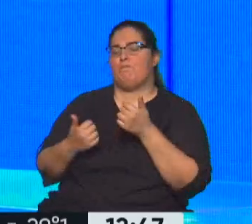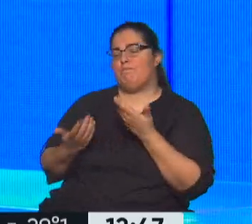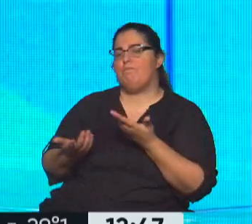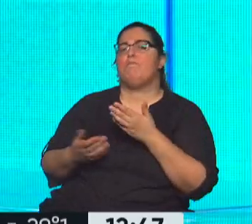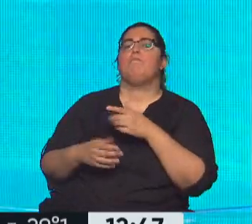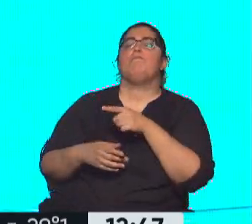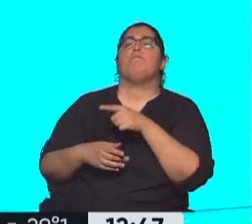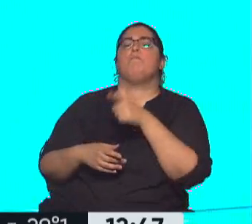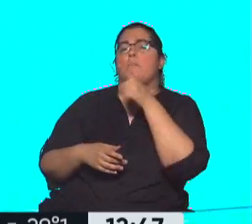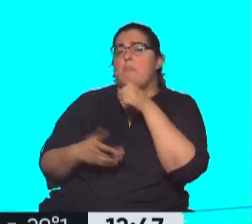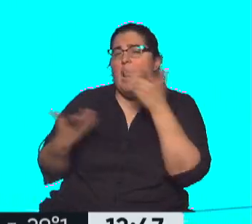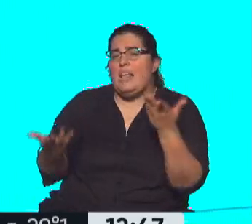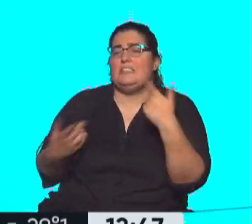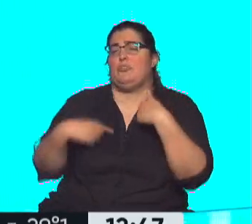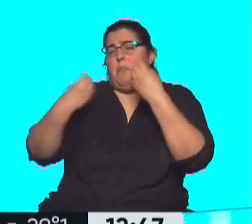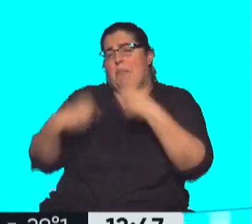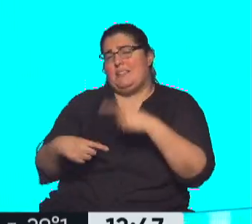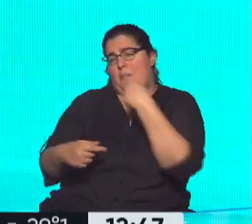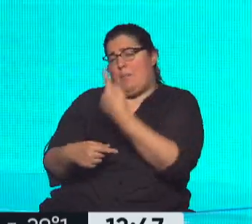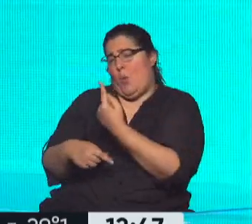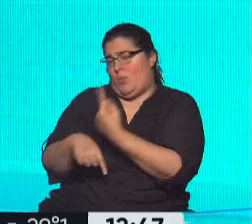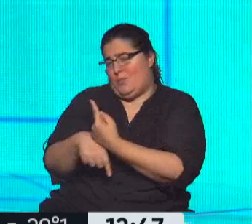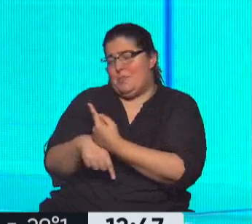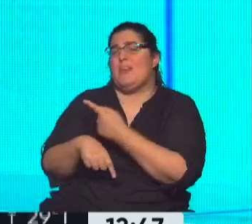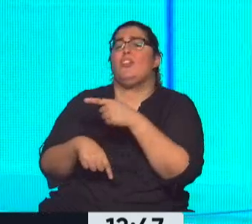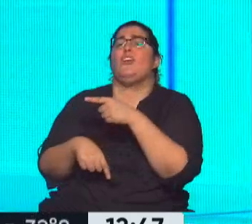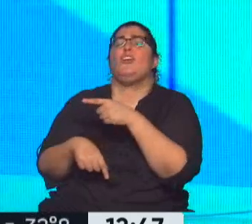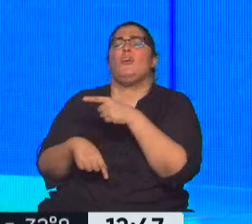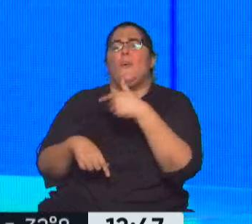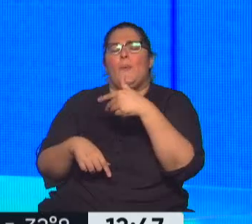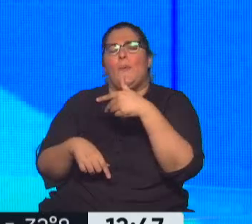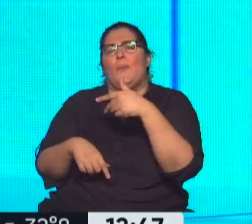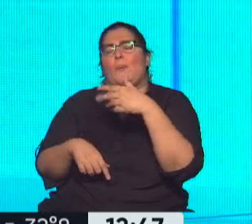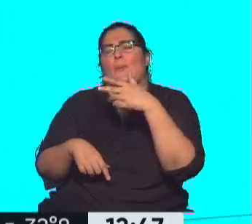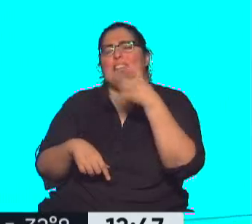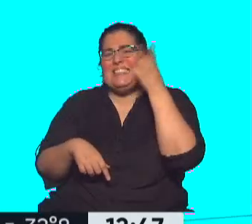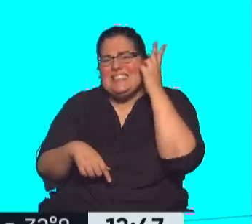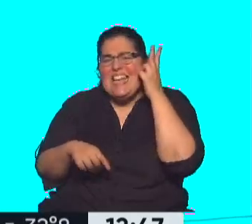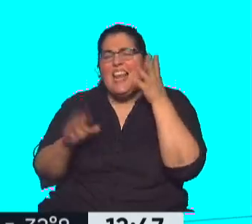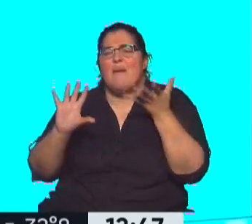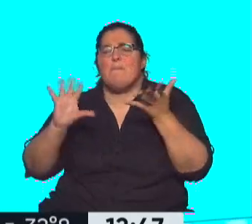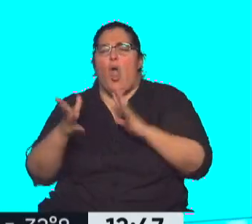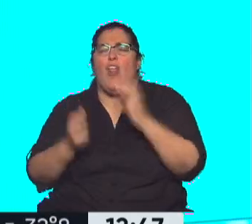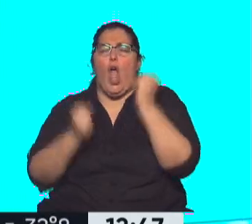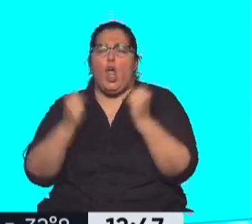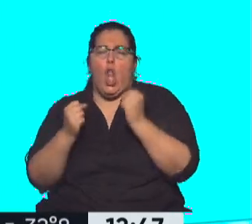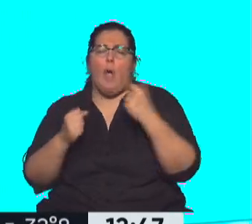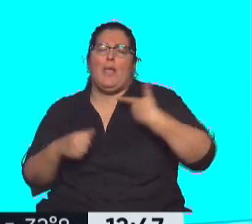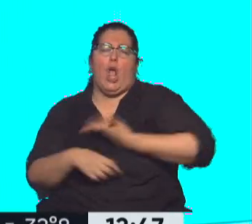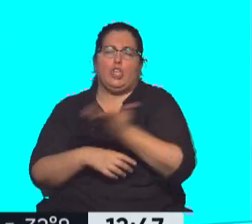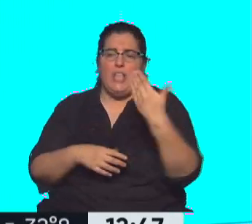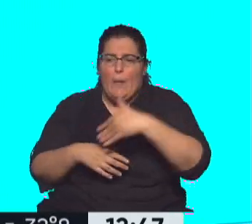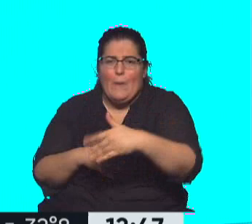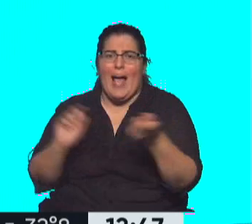si te parece, arranco preguntándote por... ¿Va a haber un cambio de modelo económico-social en Chile?